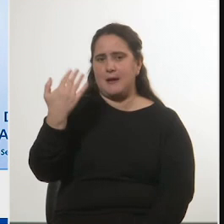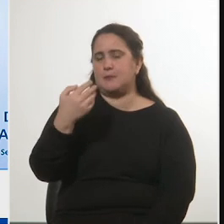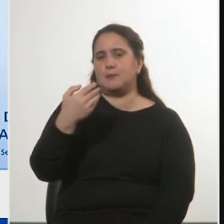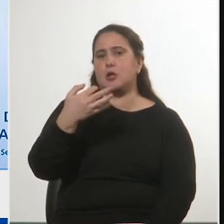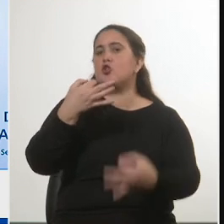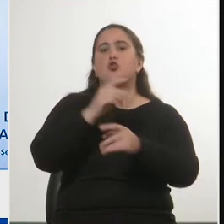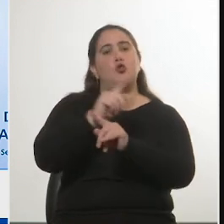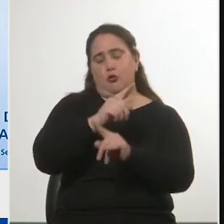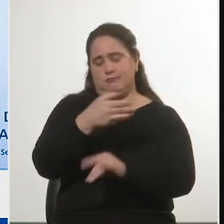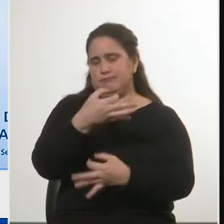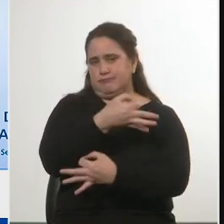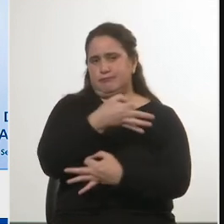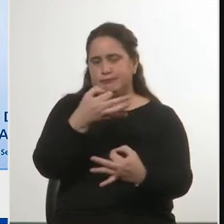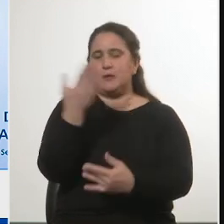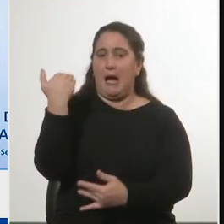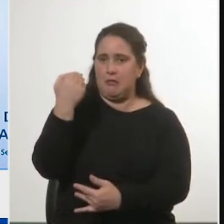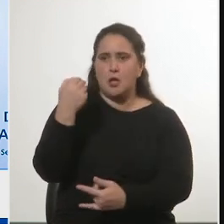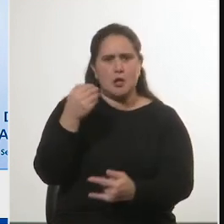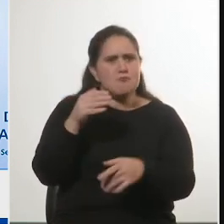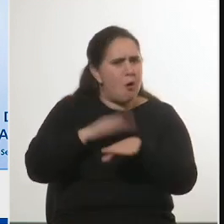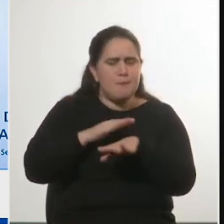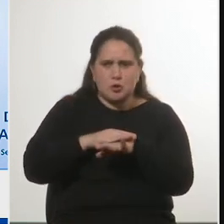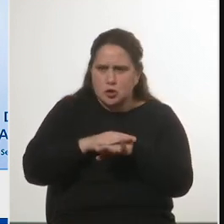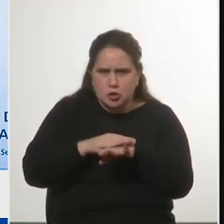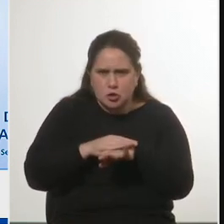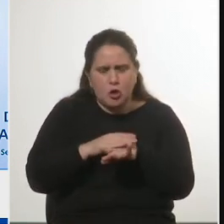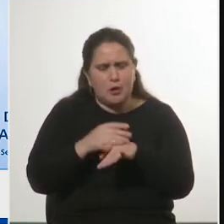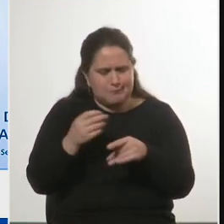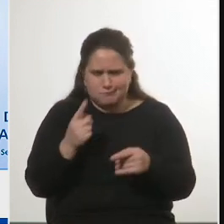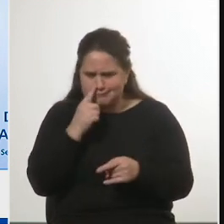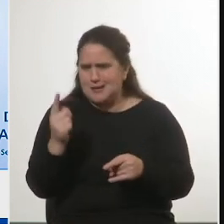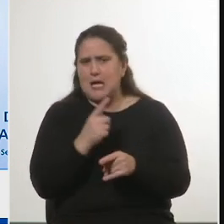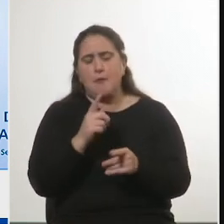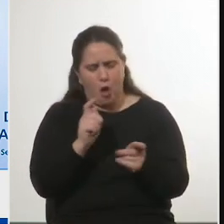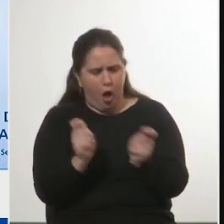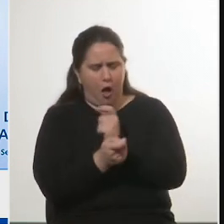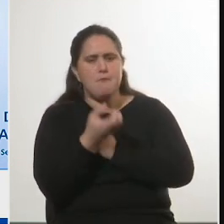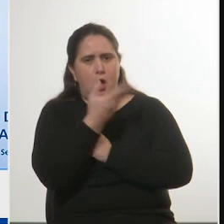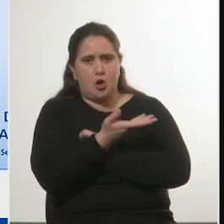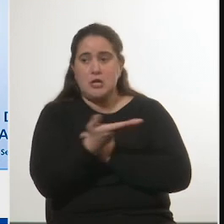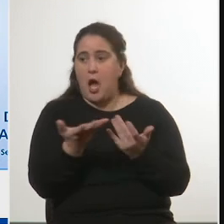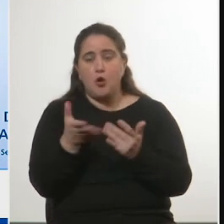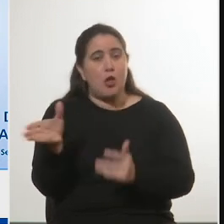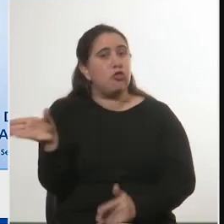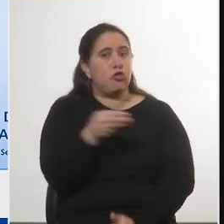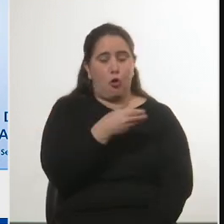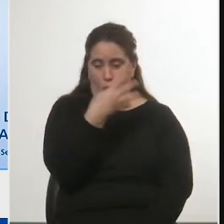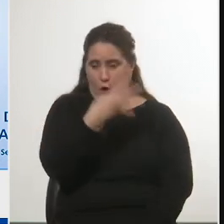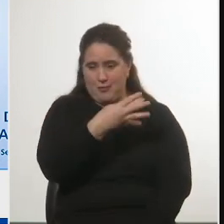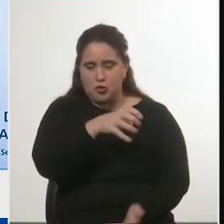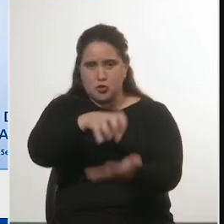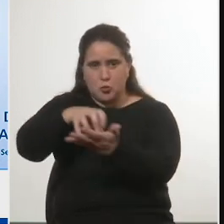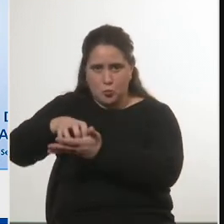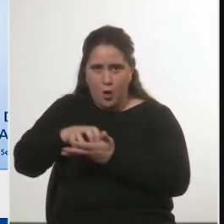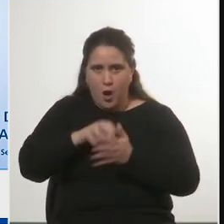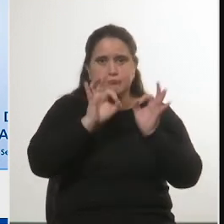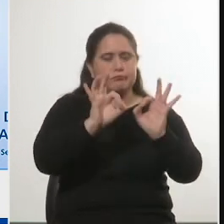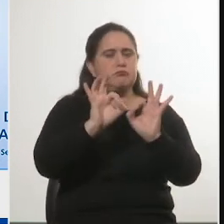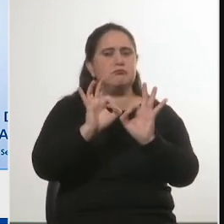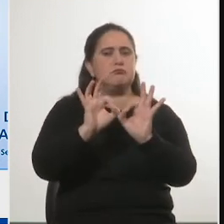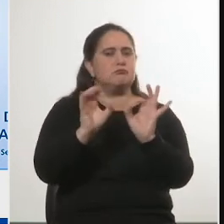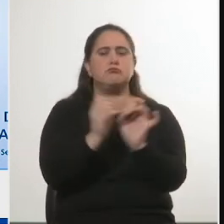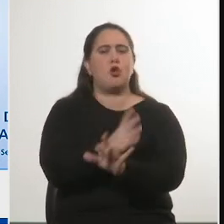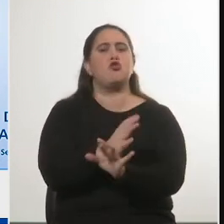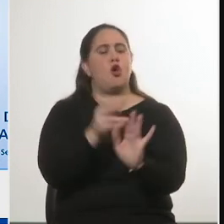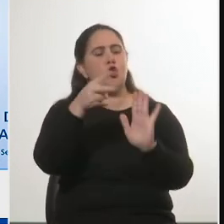no cumplían la semana previa, actuaron inmediatamente mejorando el resultado y hoy en día tenemos todos los IMAES crónicos cumpliendo